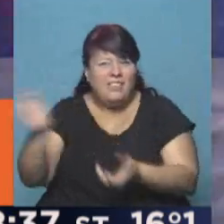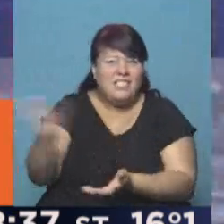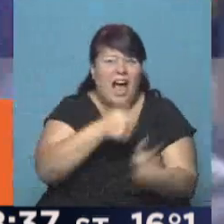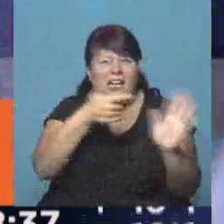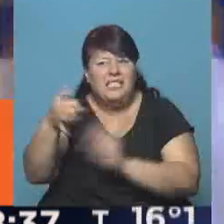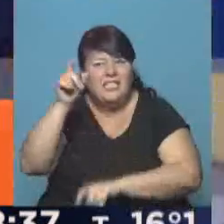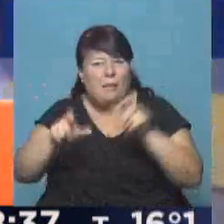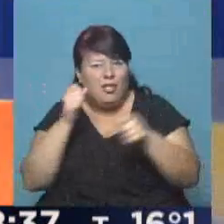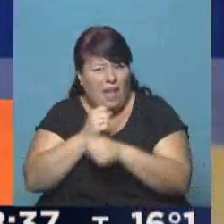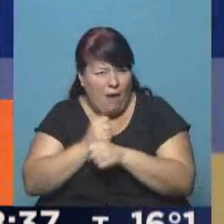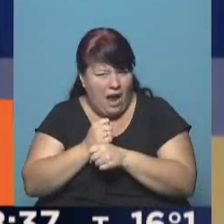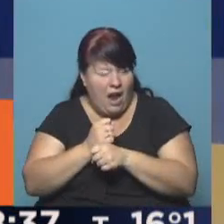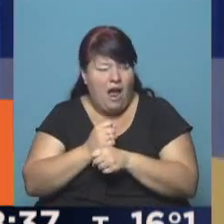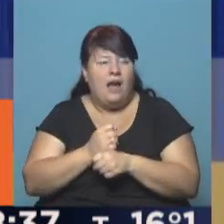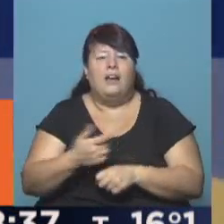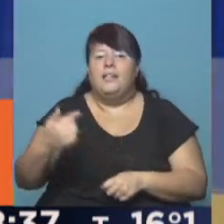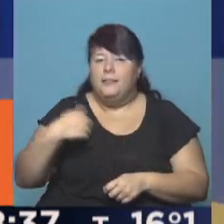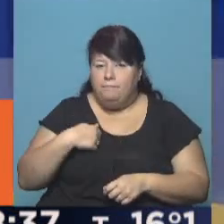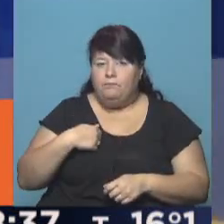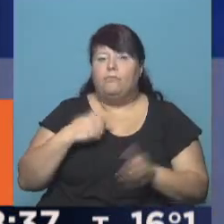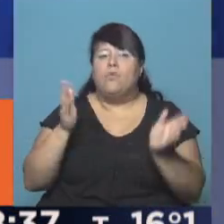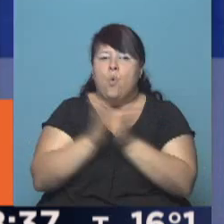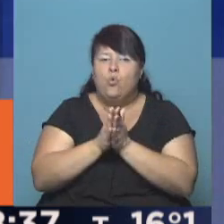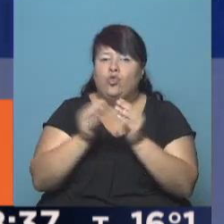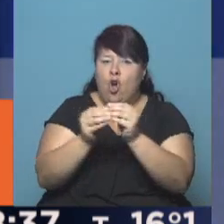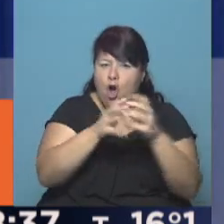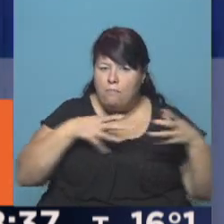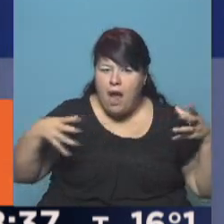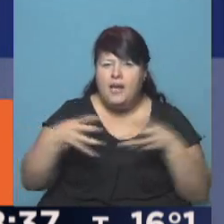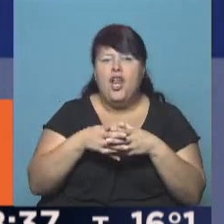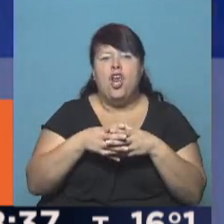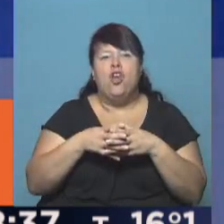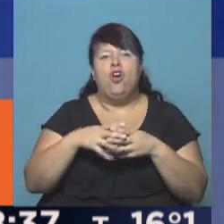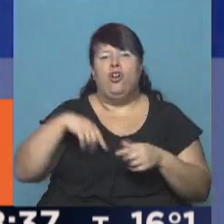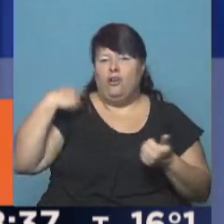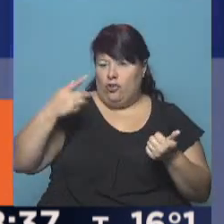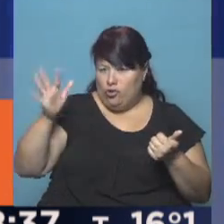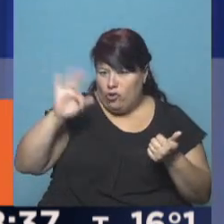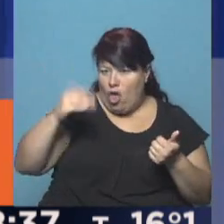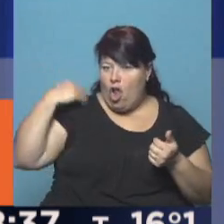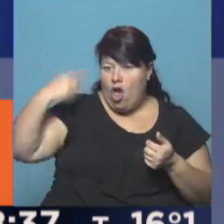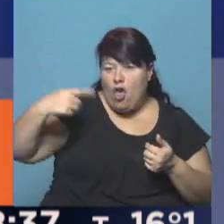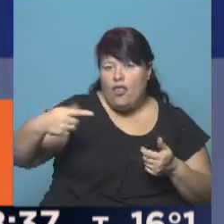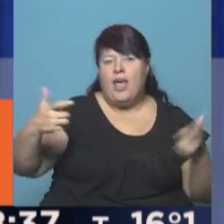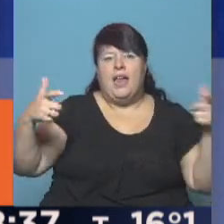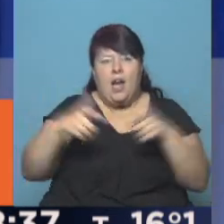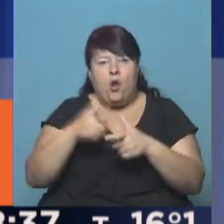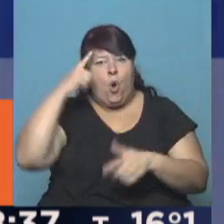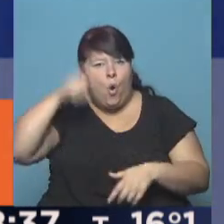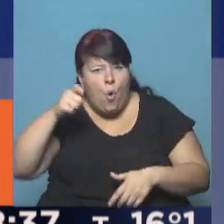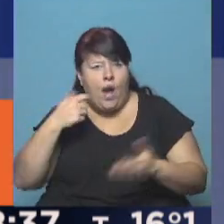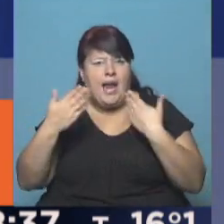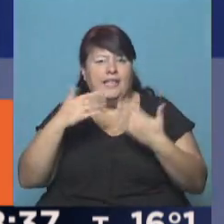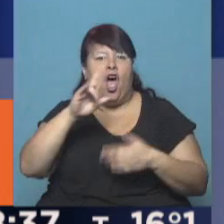600 trabajadores estuvimos con los compañeros y estuvimos en todos estos días en la audiencia con los huellas